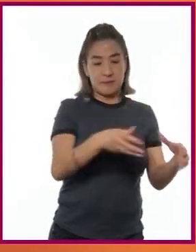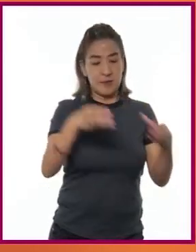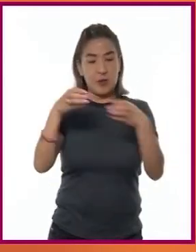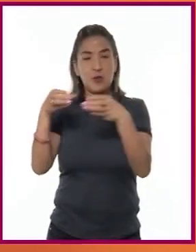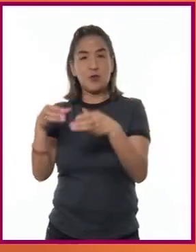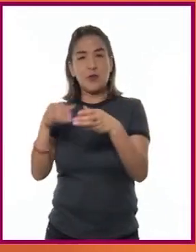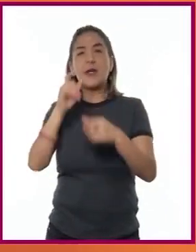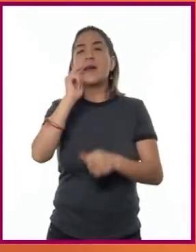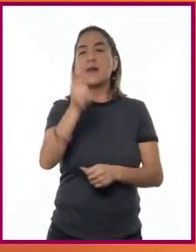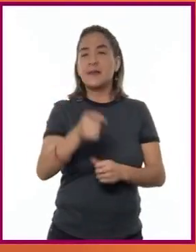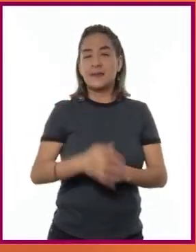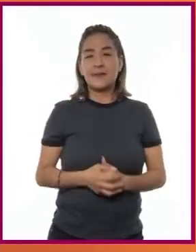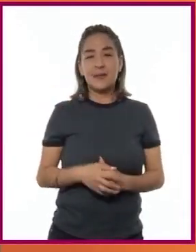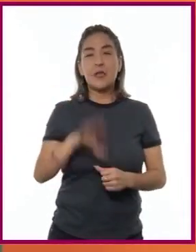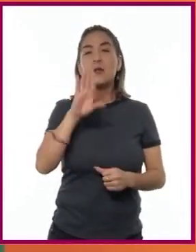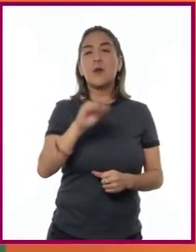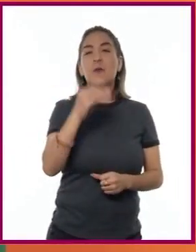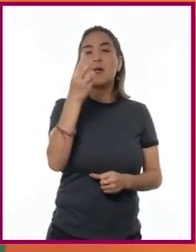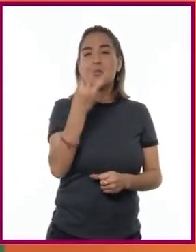recipientes es de